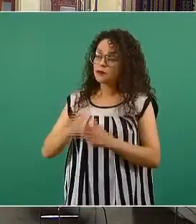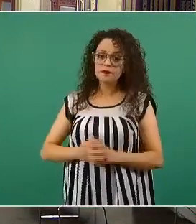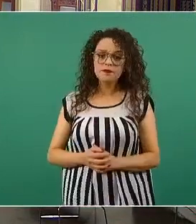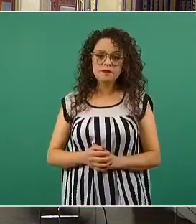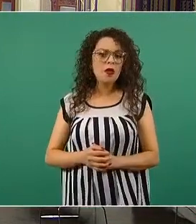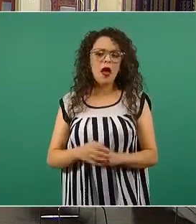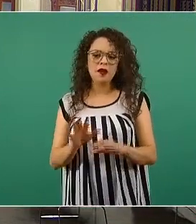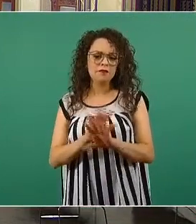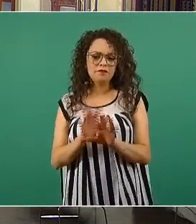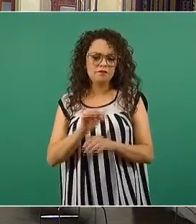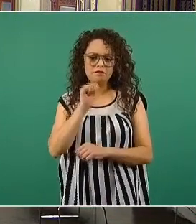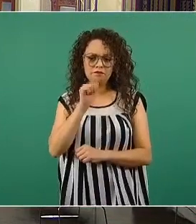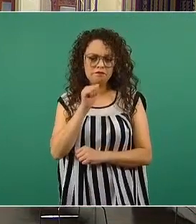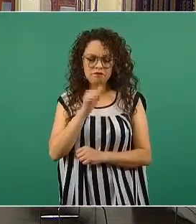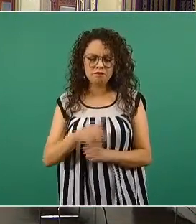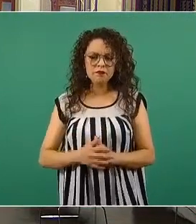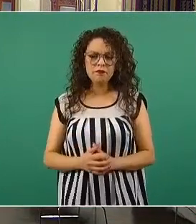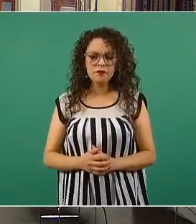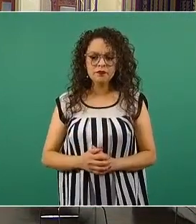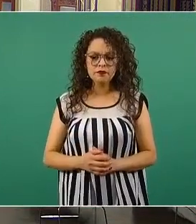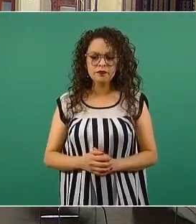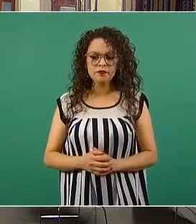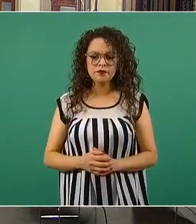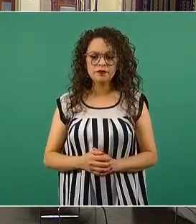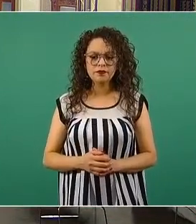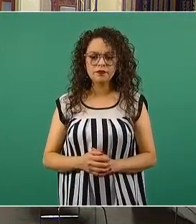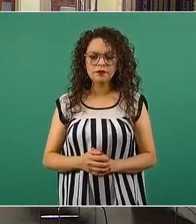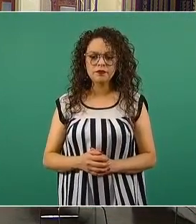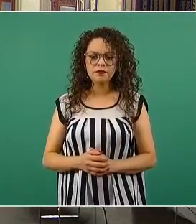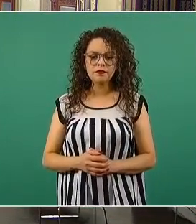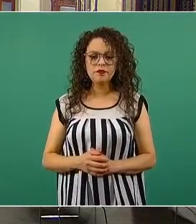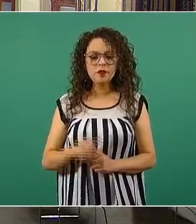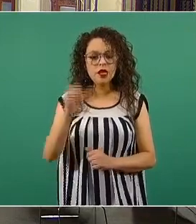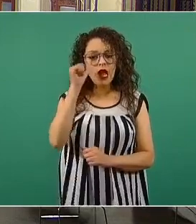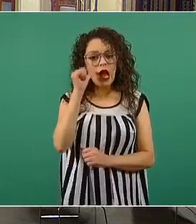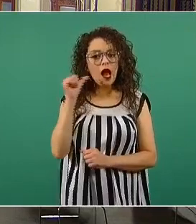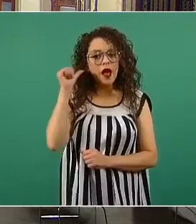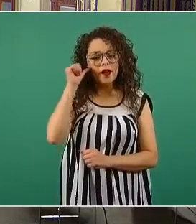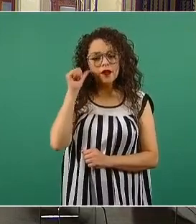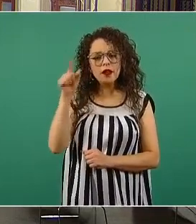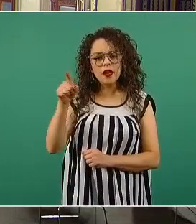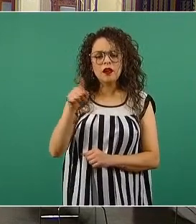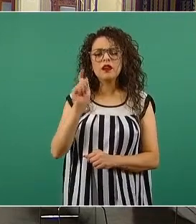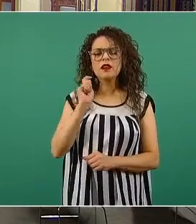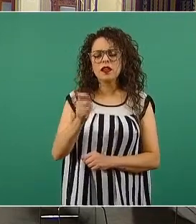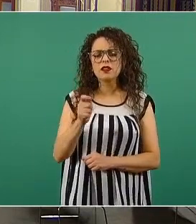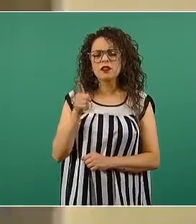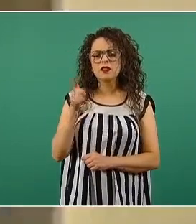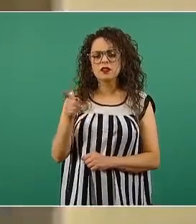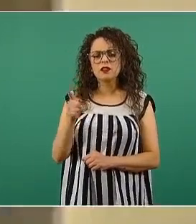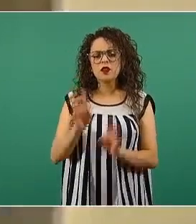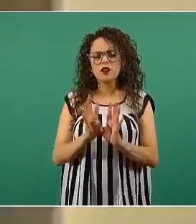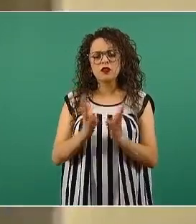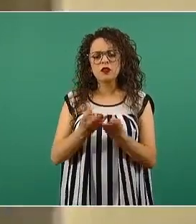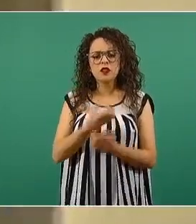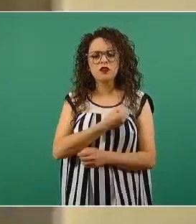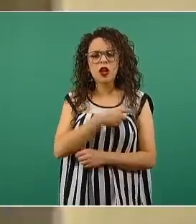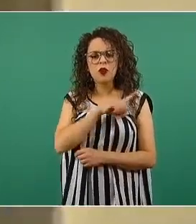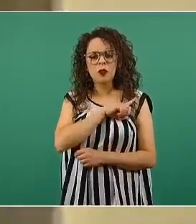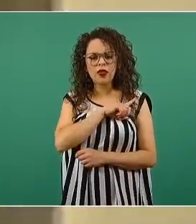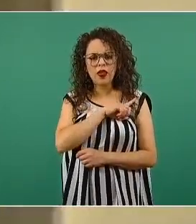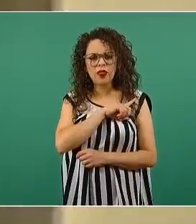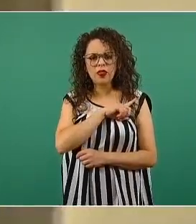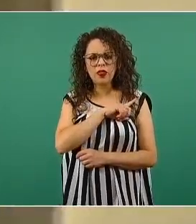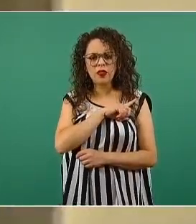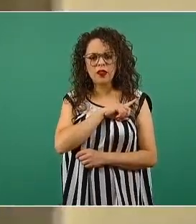No, ok. No. Una más, el día de ayer el Consejo de Salubridad General mencionó, bueno, en